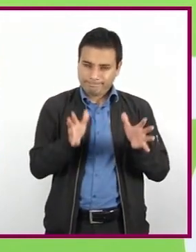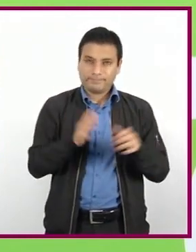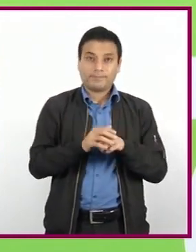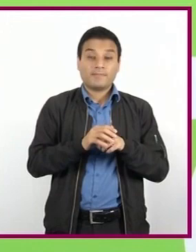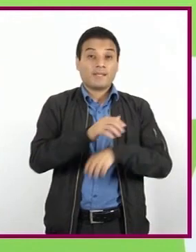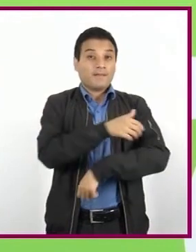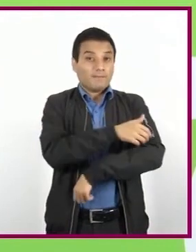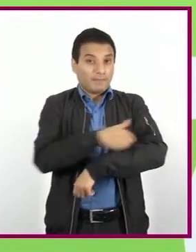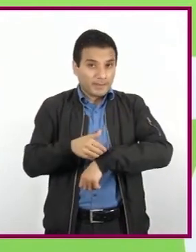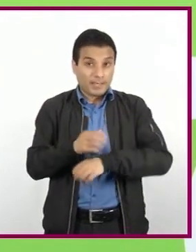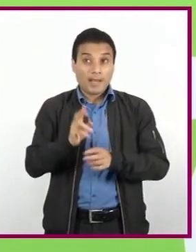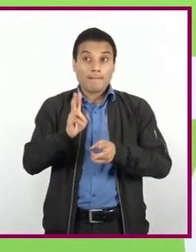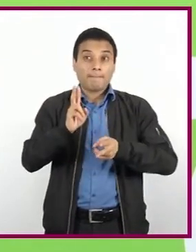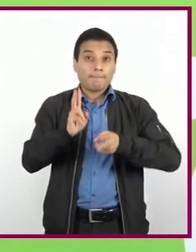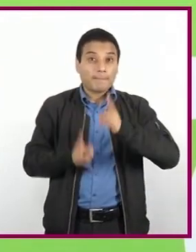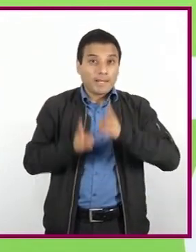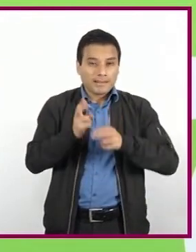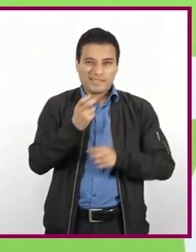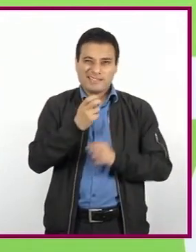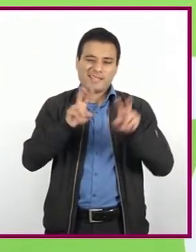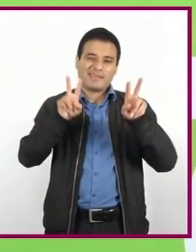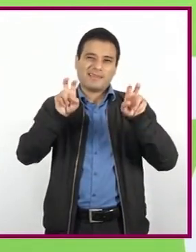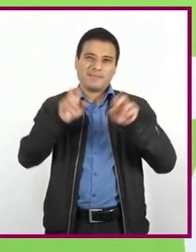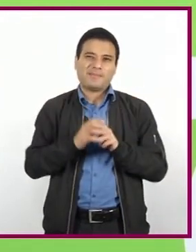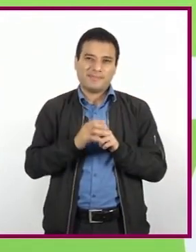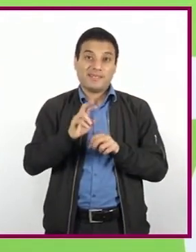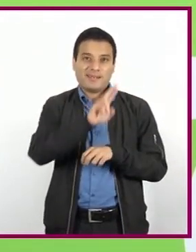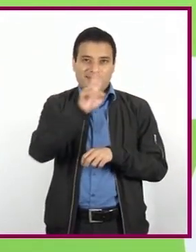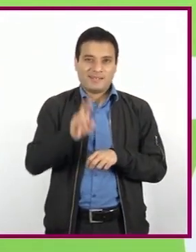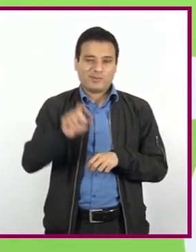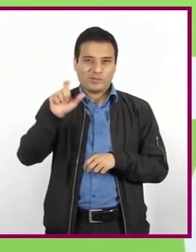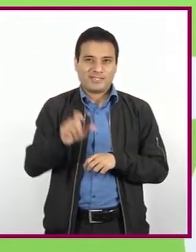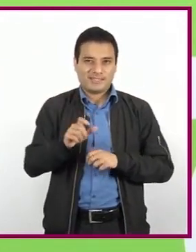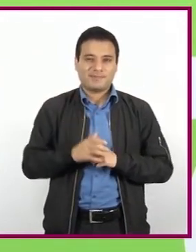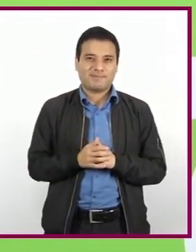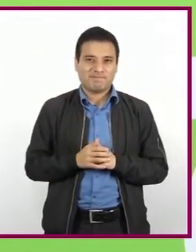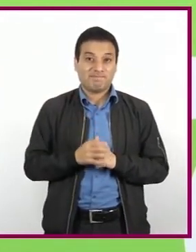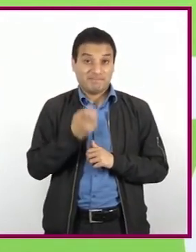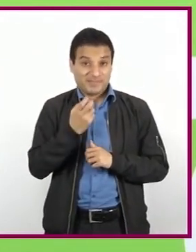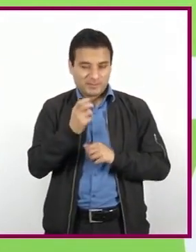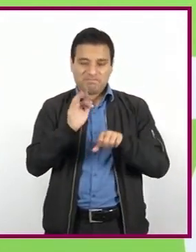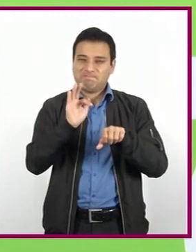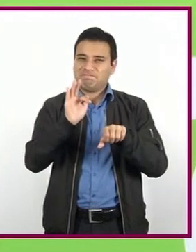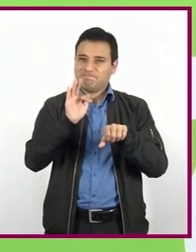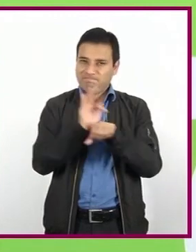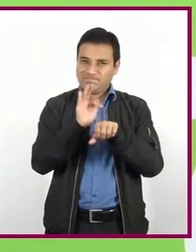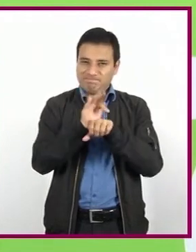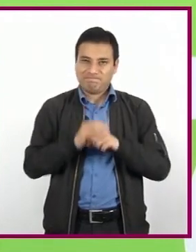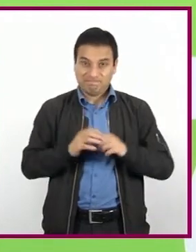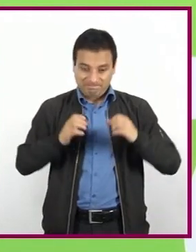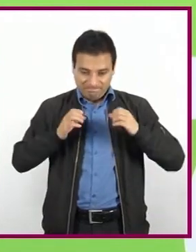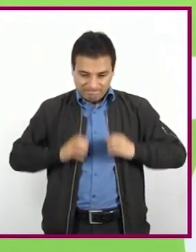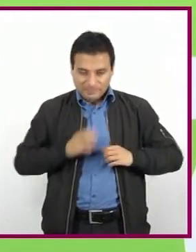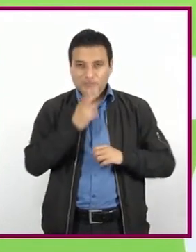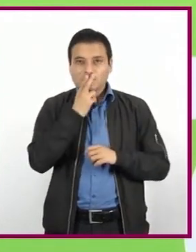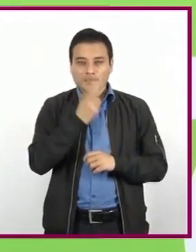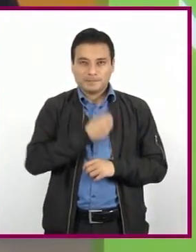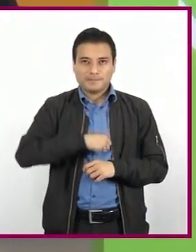y comenten sobre la importancia de los rayos X y los beneficios que aportan para el cuidado de nuestra